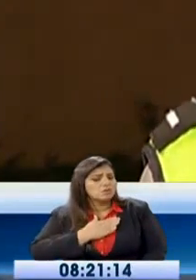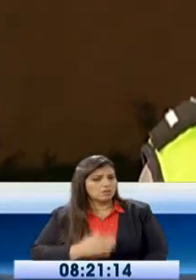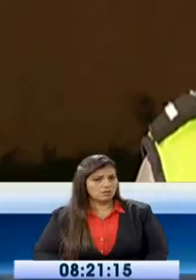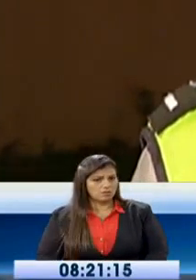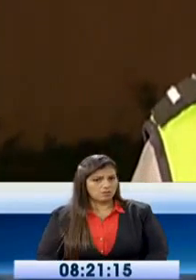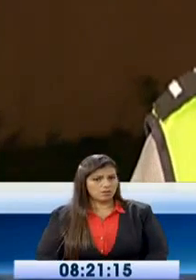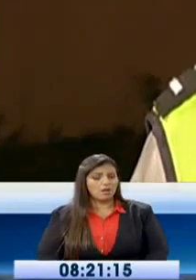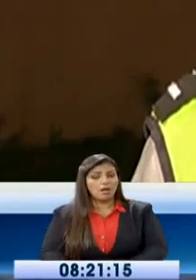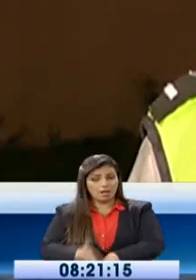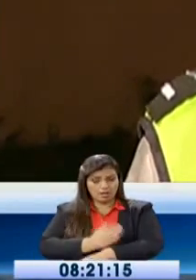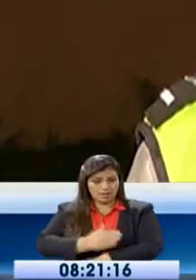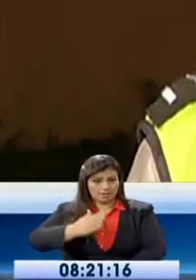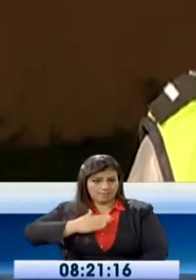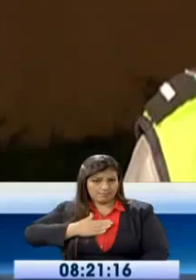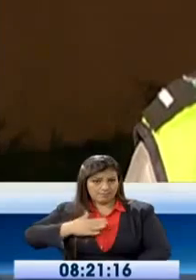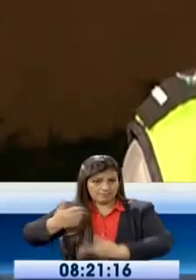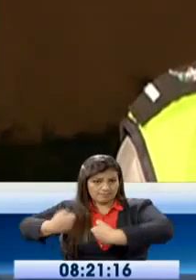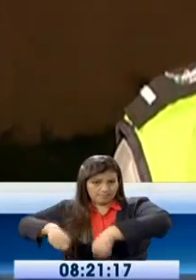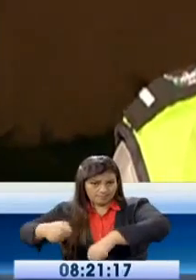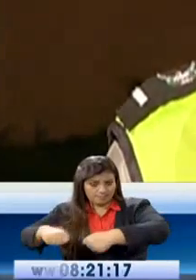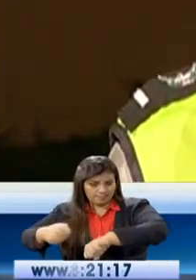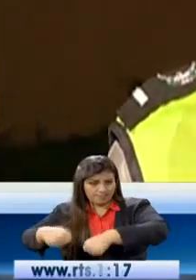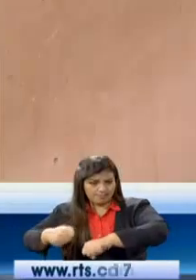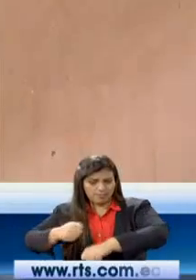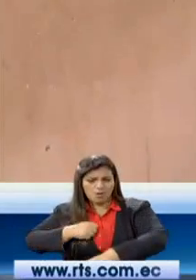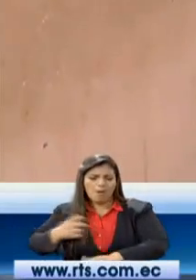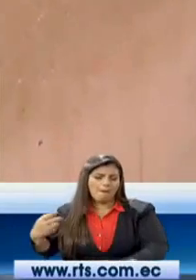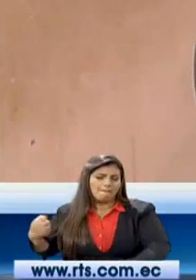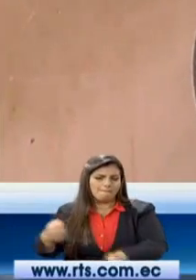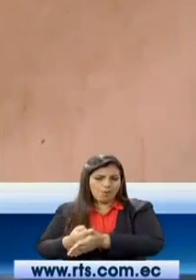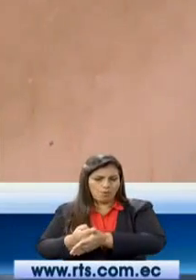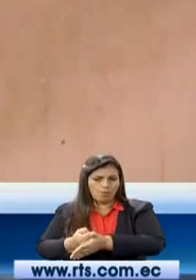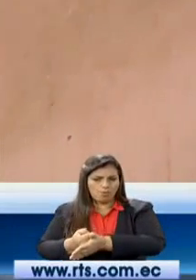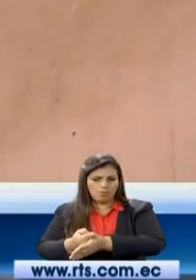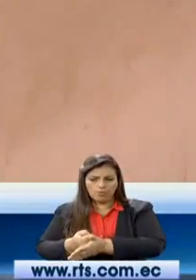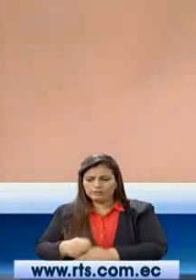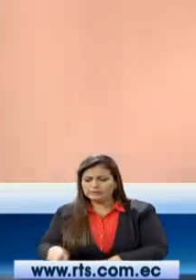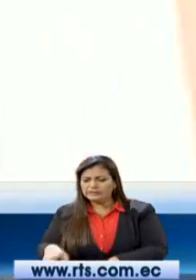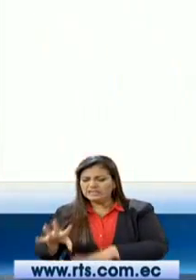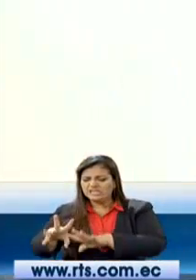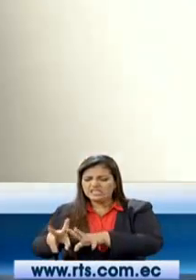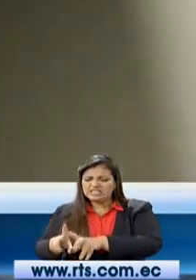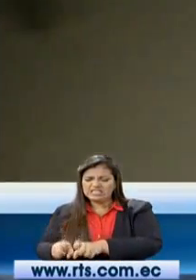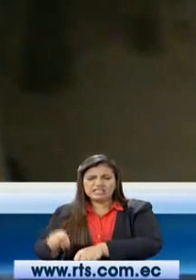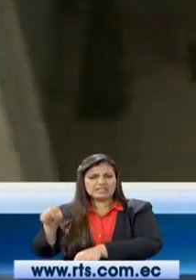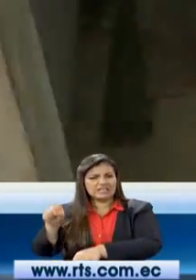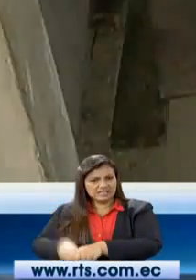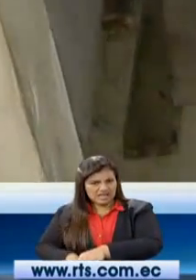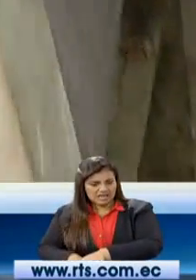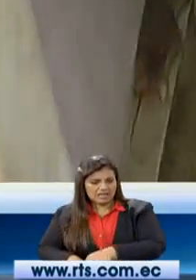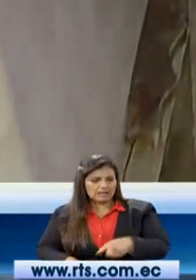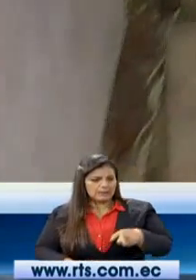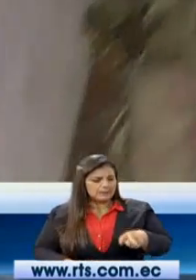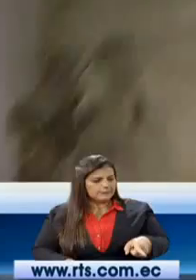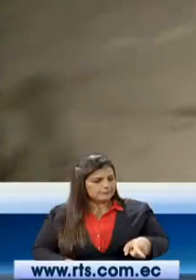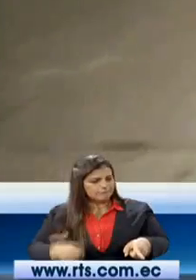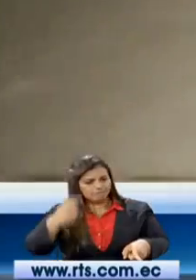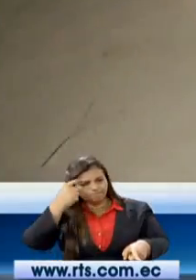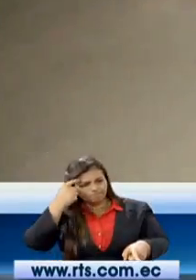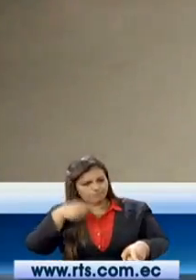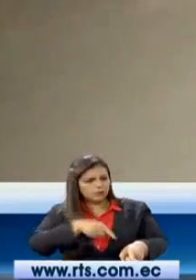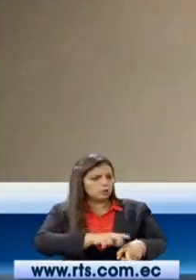chocado y que la otra moto le había comprado. Pero la que estaba comprada estaba robada, se puede indicar que estaba